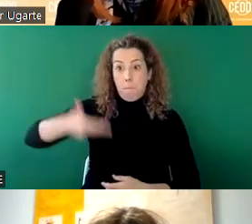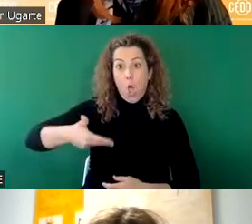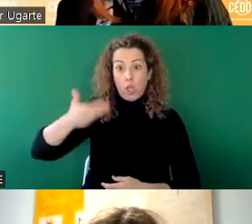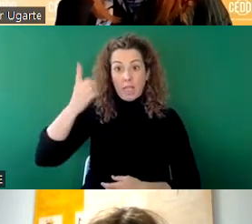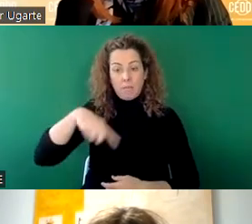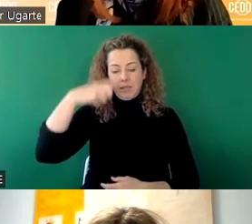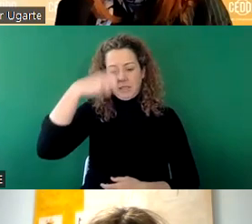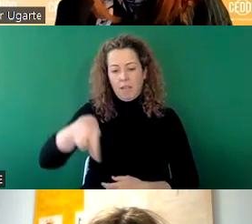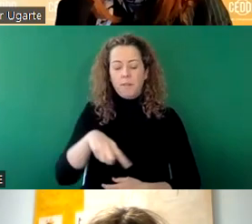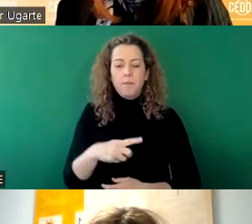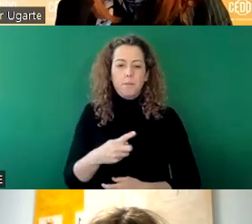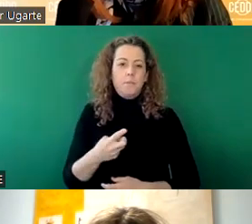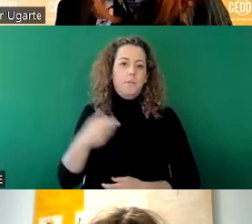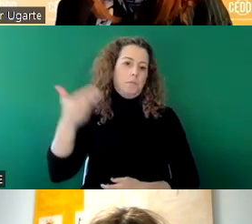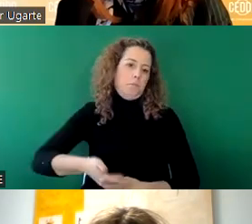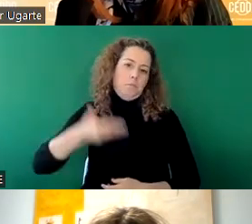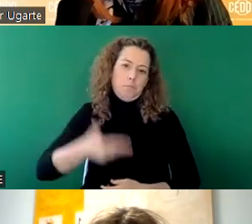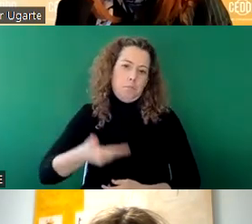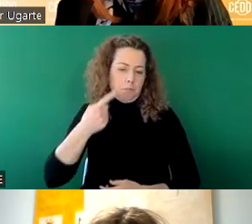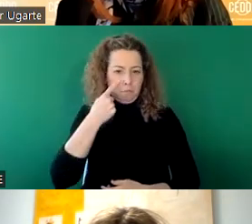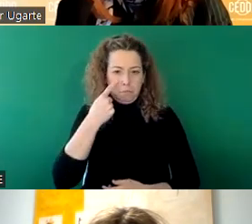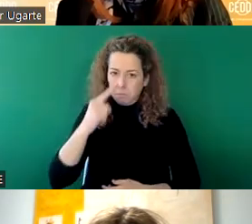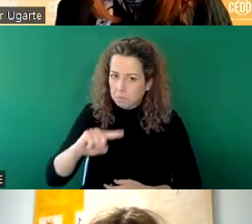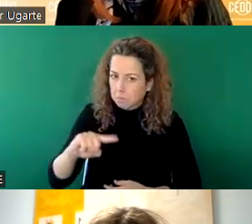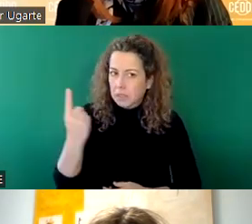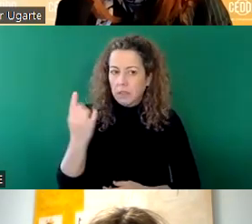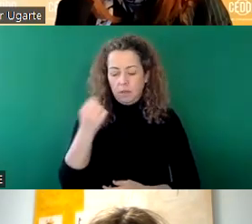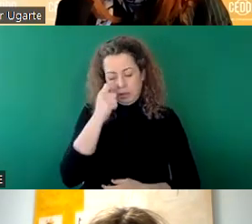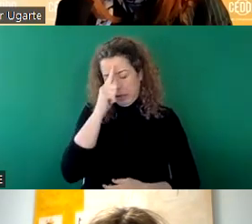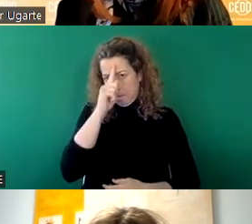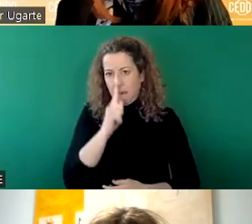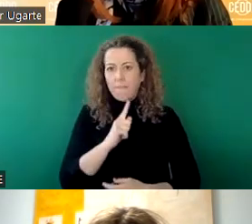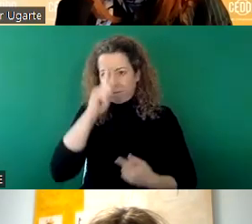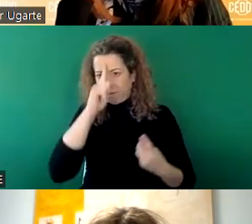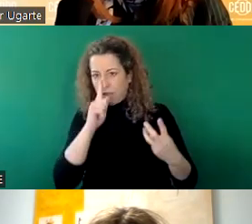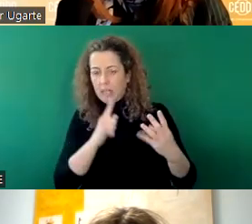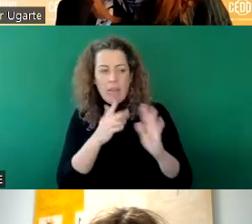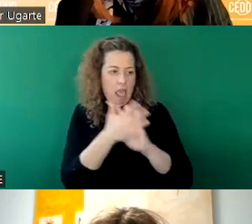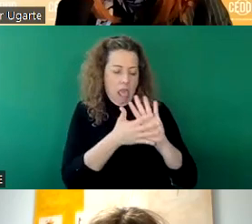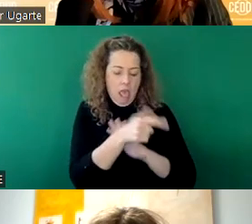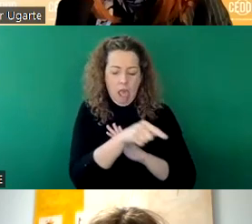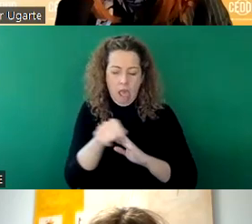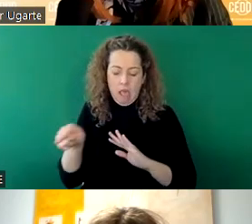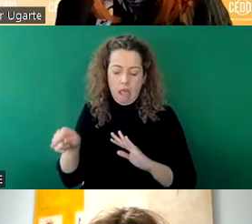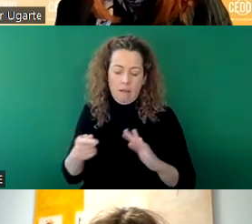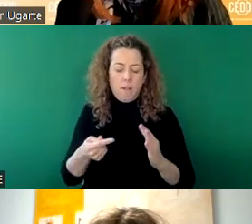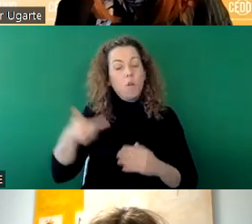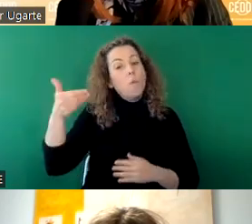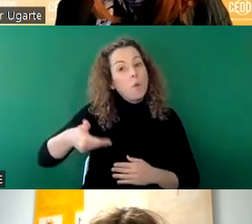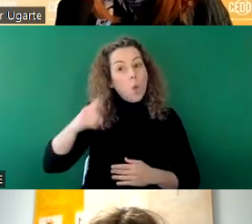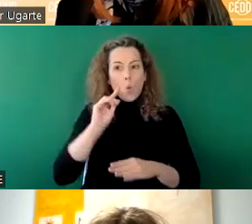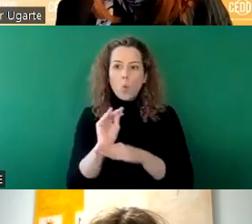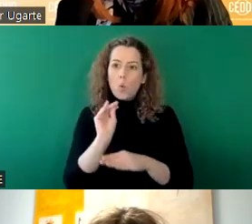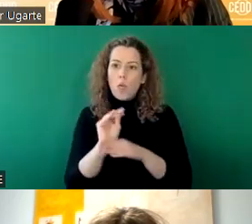de intervenciones y sobre todo con los perfiles que estamos hablando, que tener mucho cuidado con el tema de